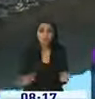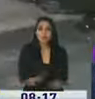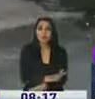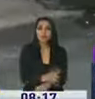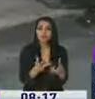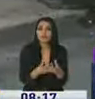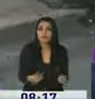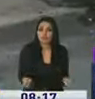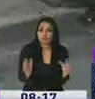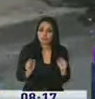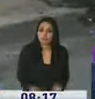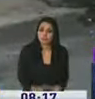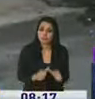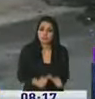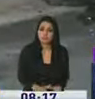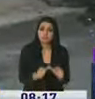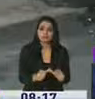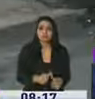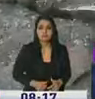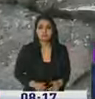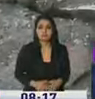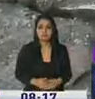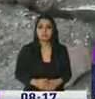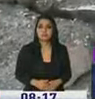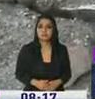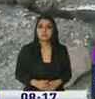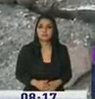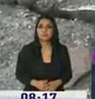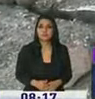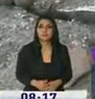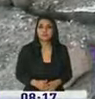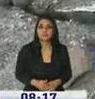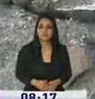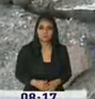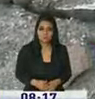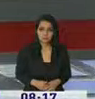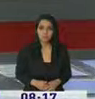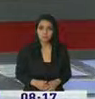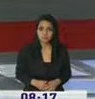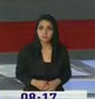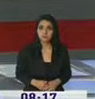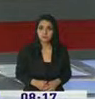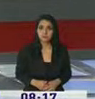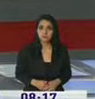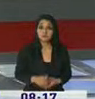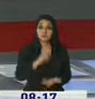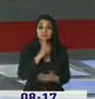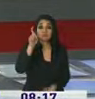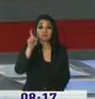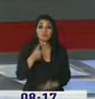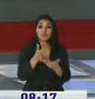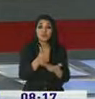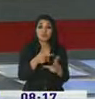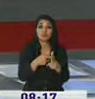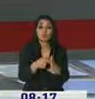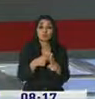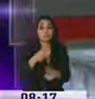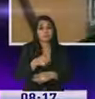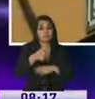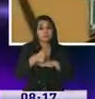intervención sea definitiva. Informó Alison Corral. Y se necesita ayuda necesaria, autoridades, por favor,